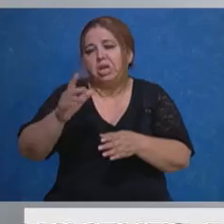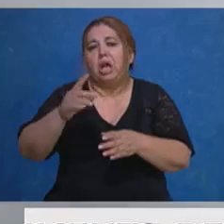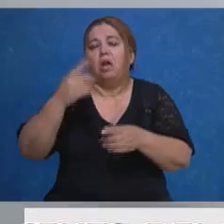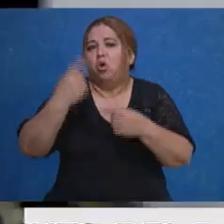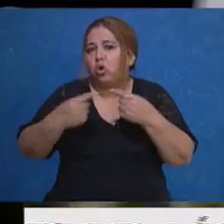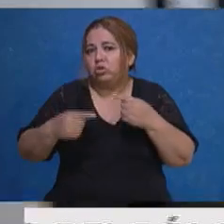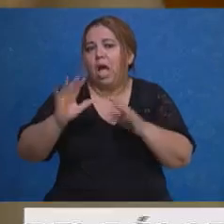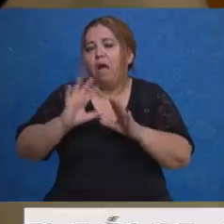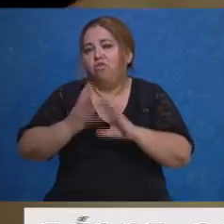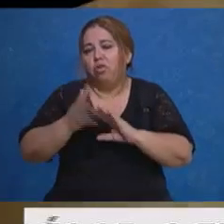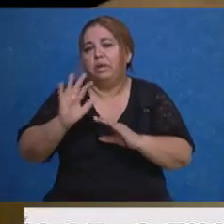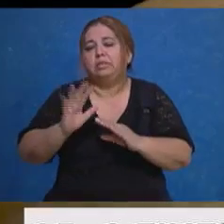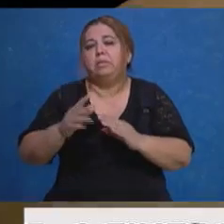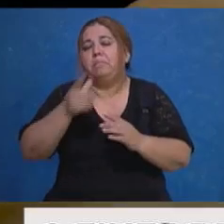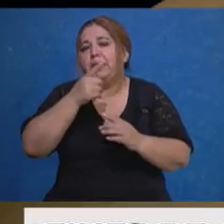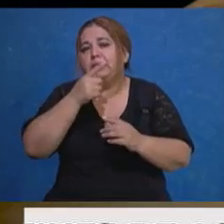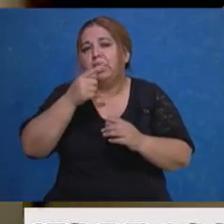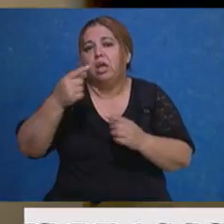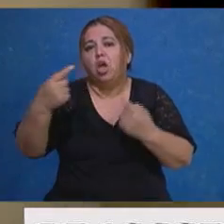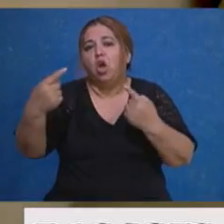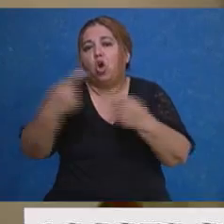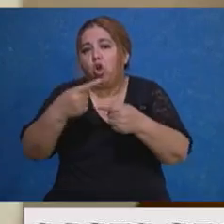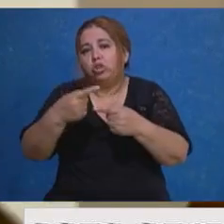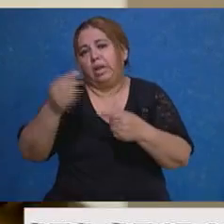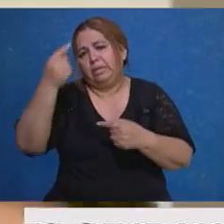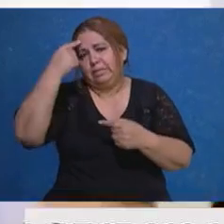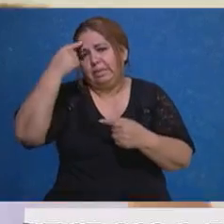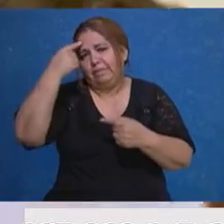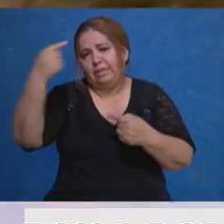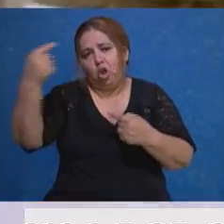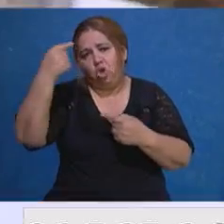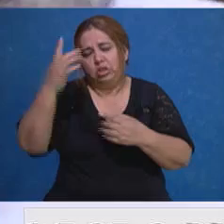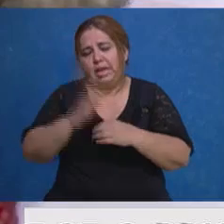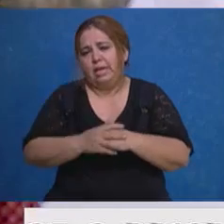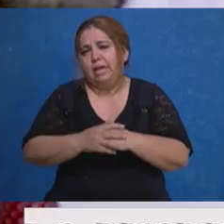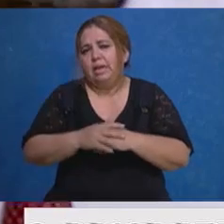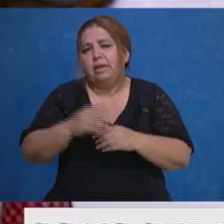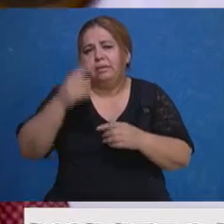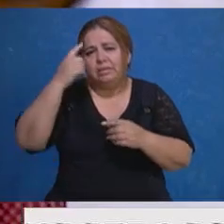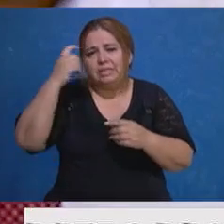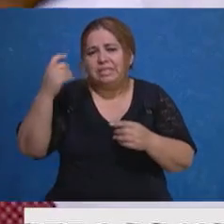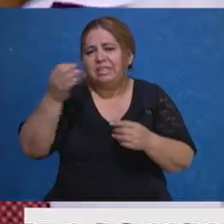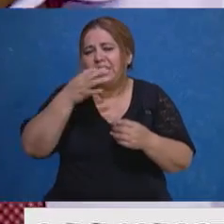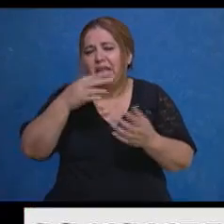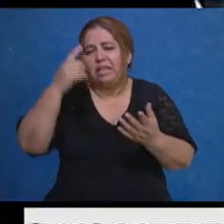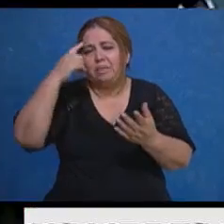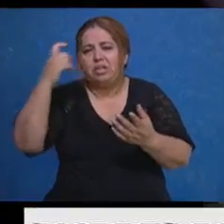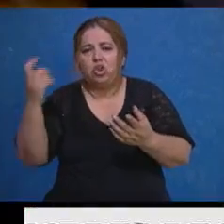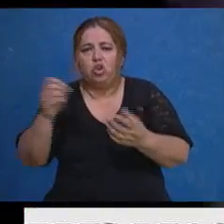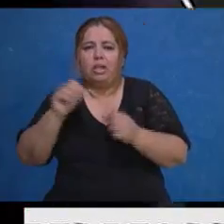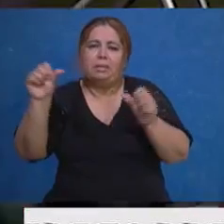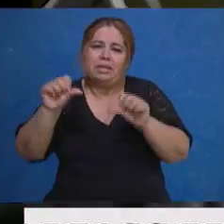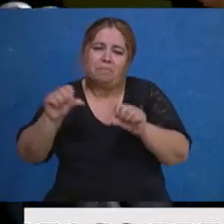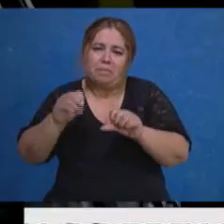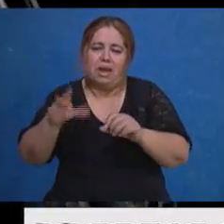acciones que dañaría psiquiátrica y psicológicamente al hombre acusado de la muerte de las hermanas israelíes? Tuvimos la